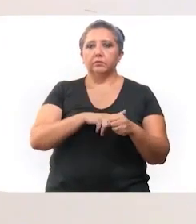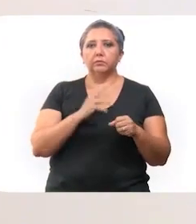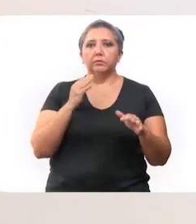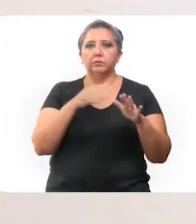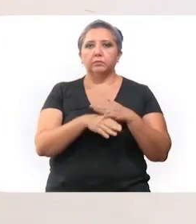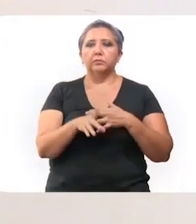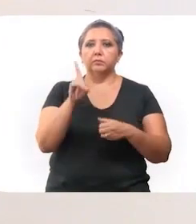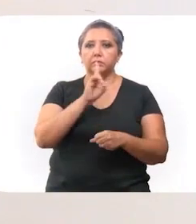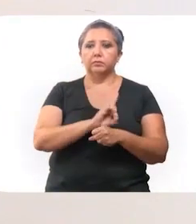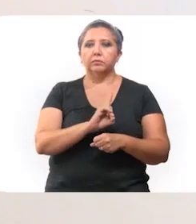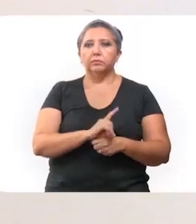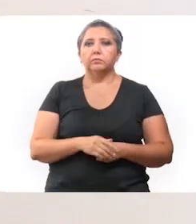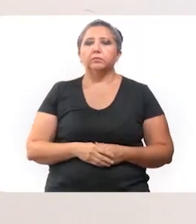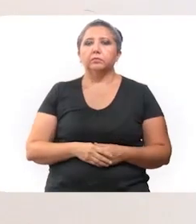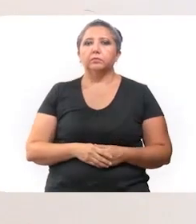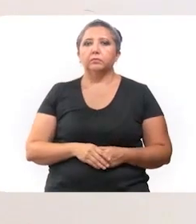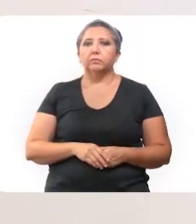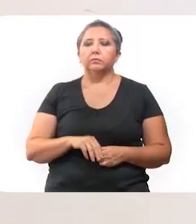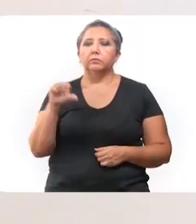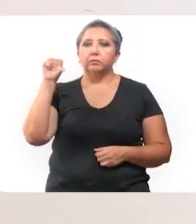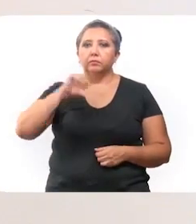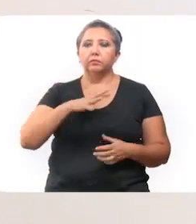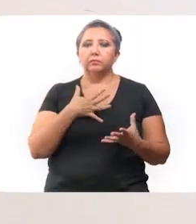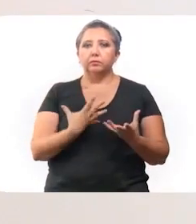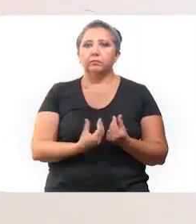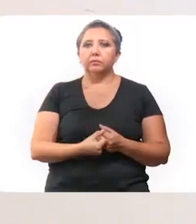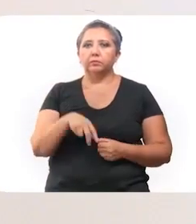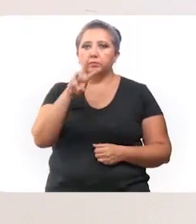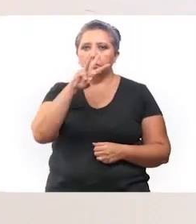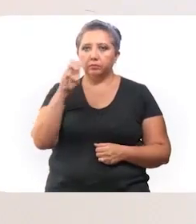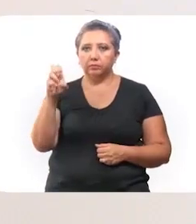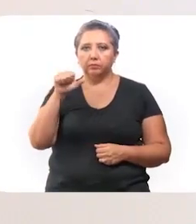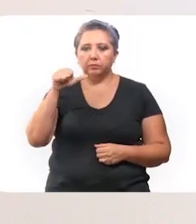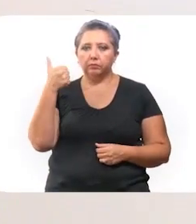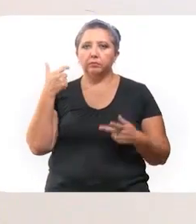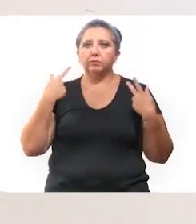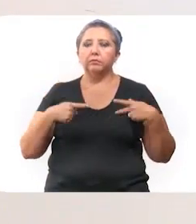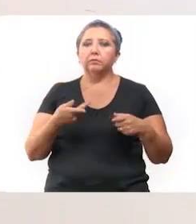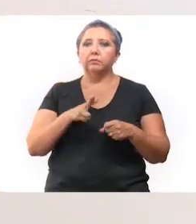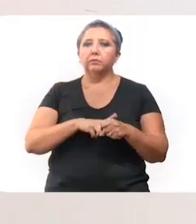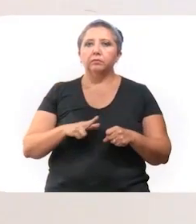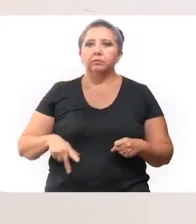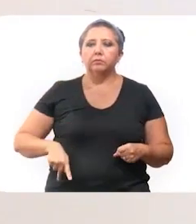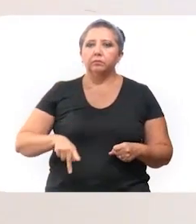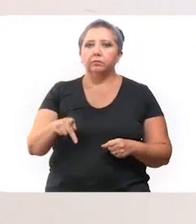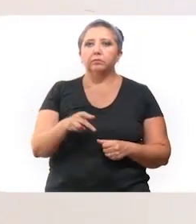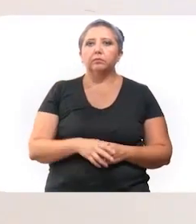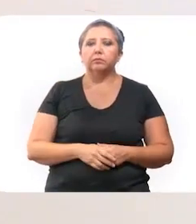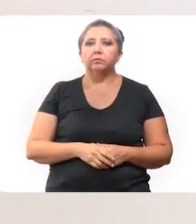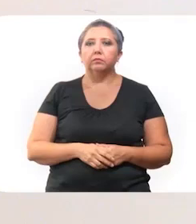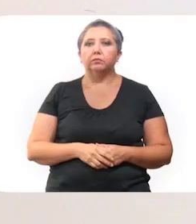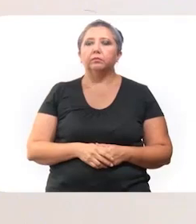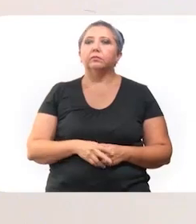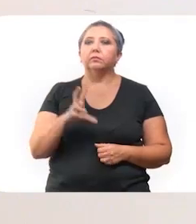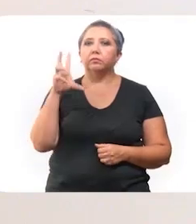ocupación hospitalaria y los ingresos diarios. El día de hoy tenemos 311 pacientes en hospitales públicos.